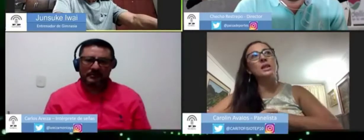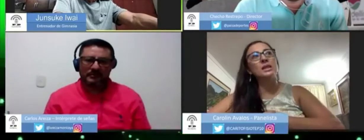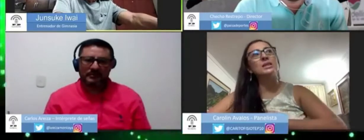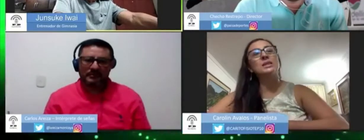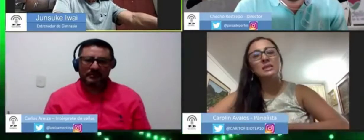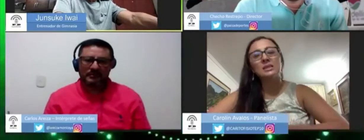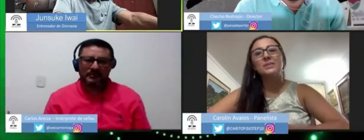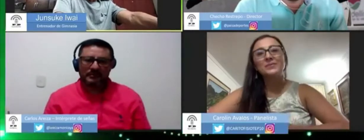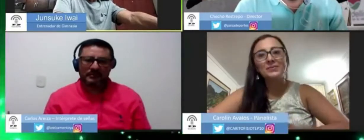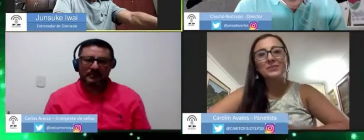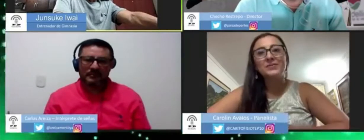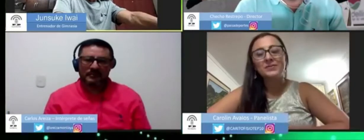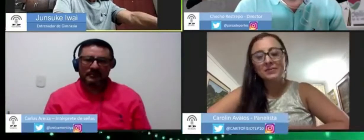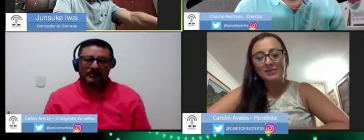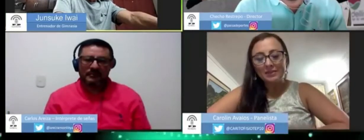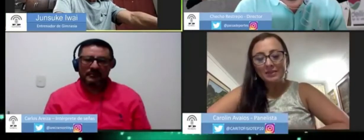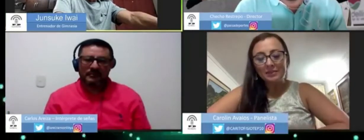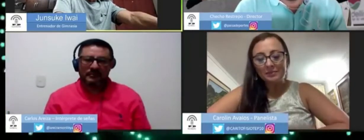suramericanos. ¿Sí? Y